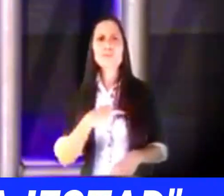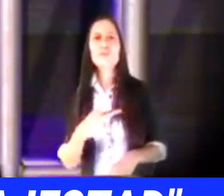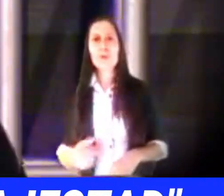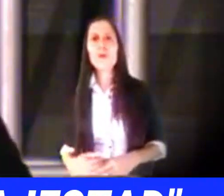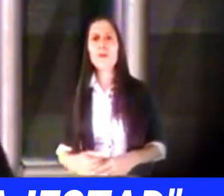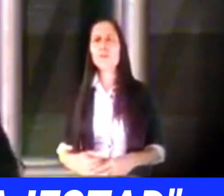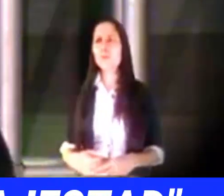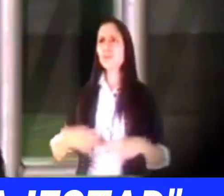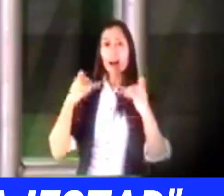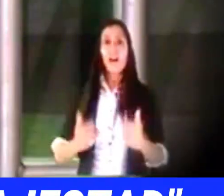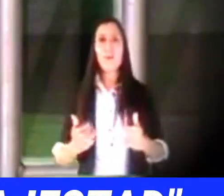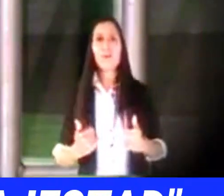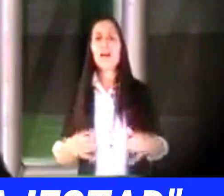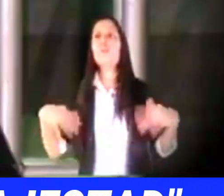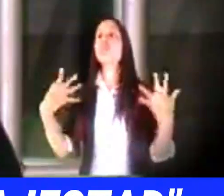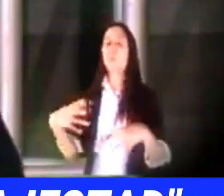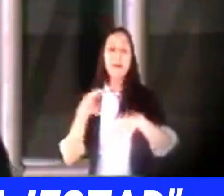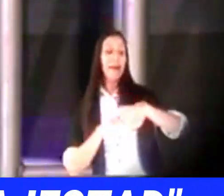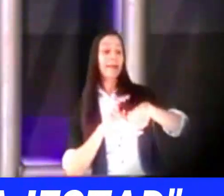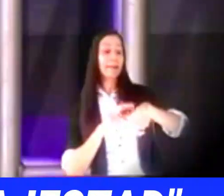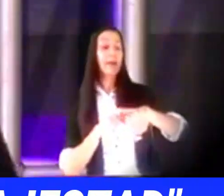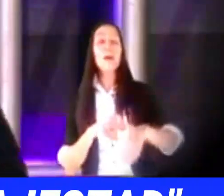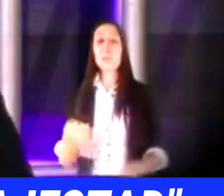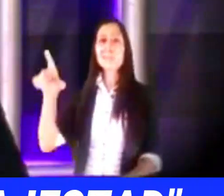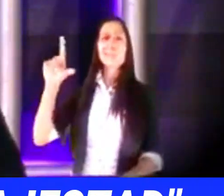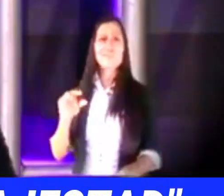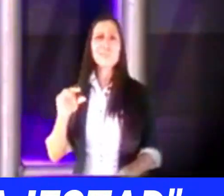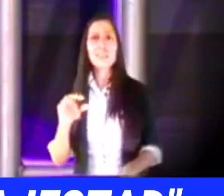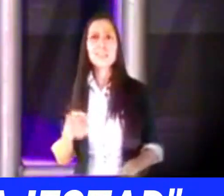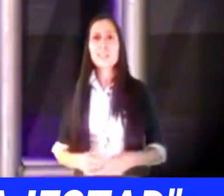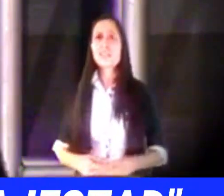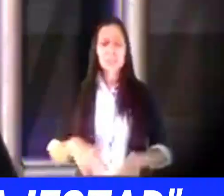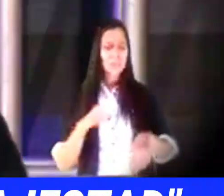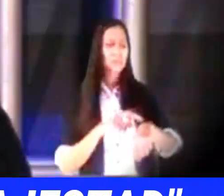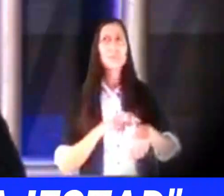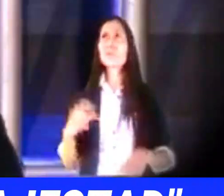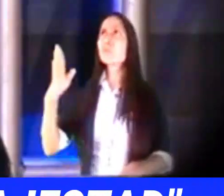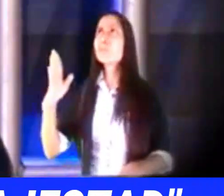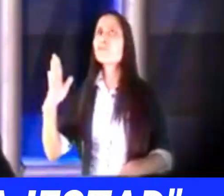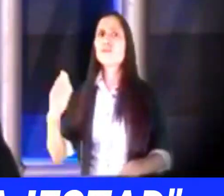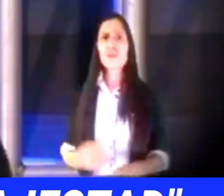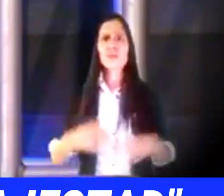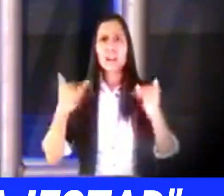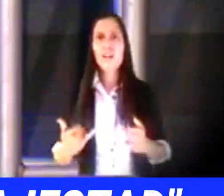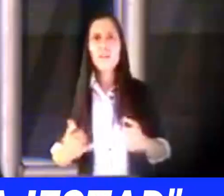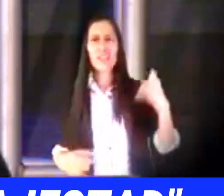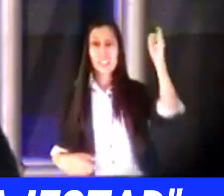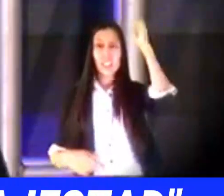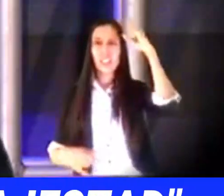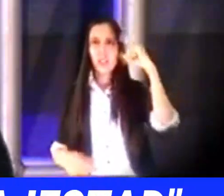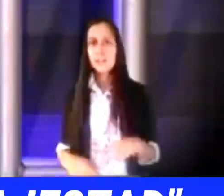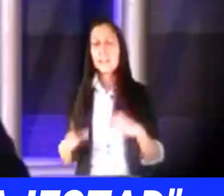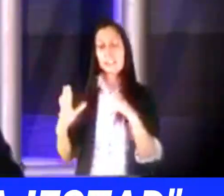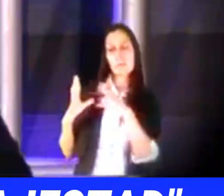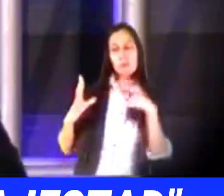diría, en esta hora, la última pelea, el último partido. El diablo ha querido quitarnos la corona, pero hasta el día de hoy